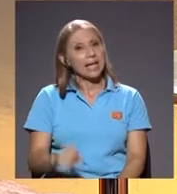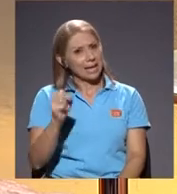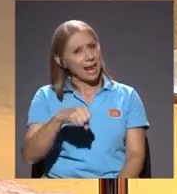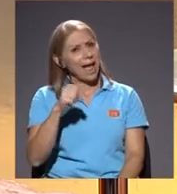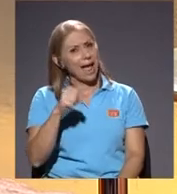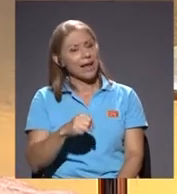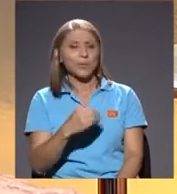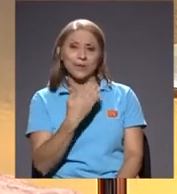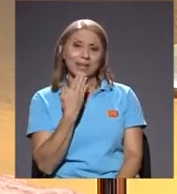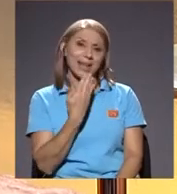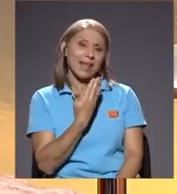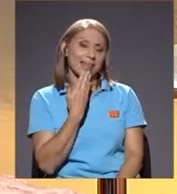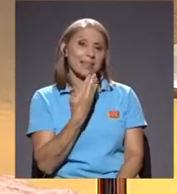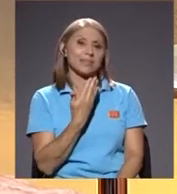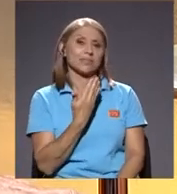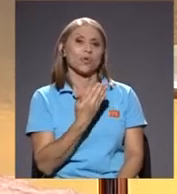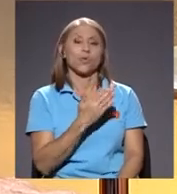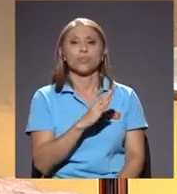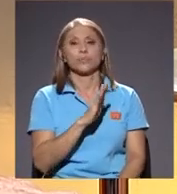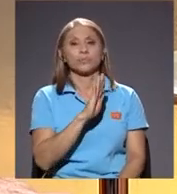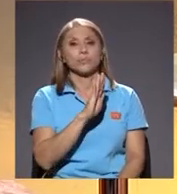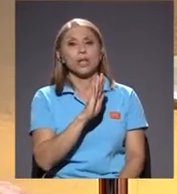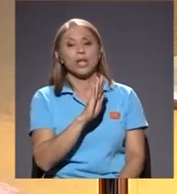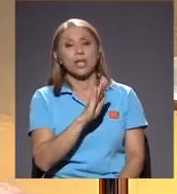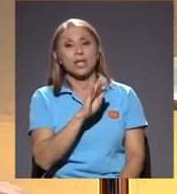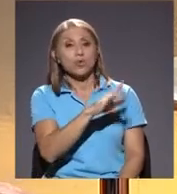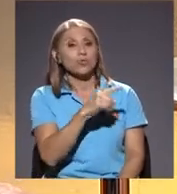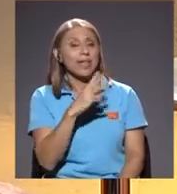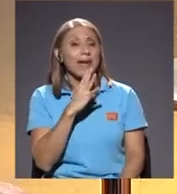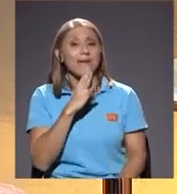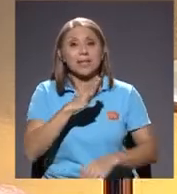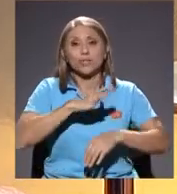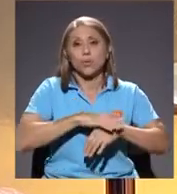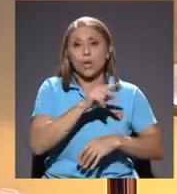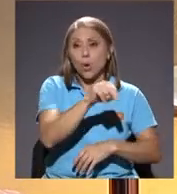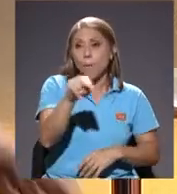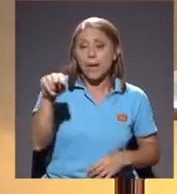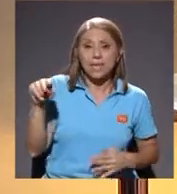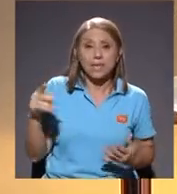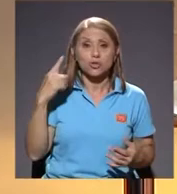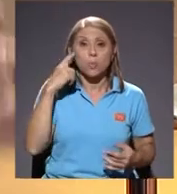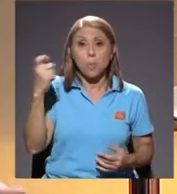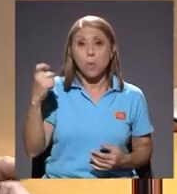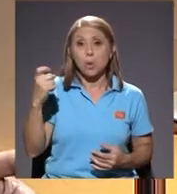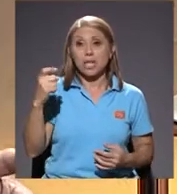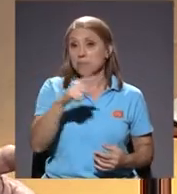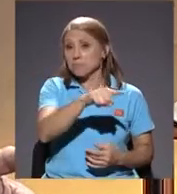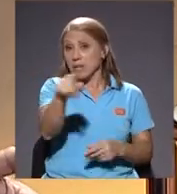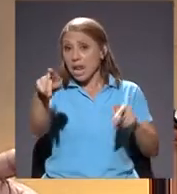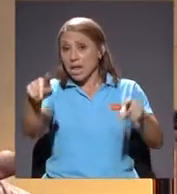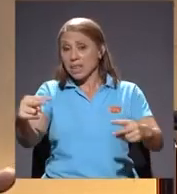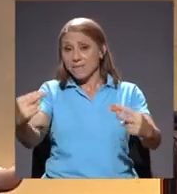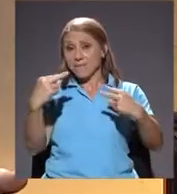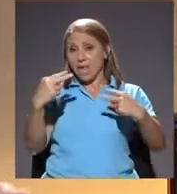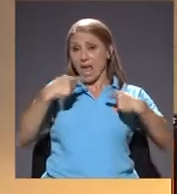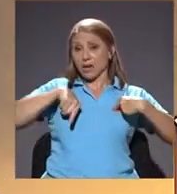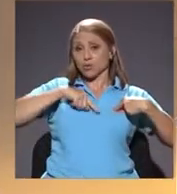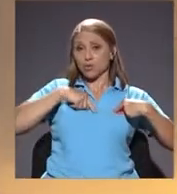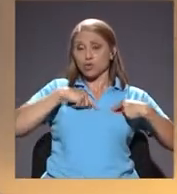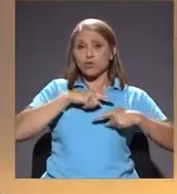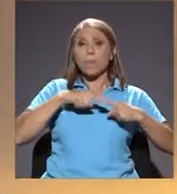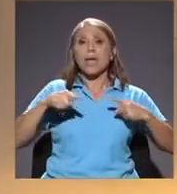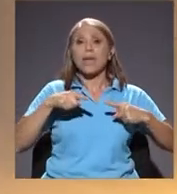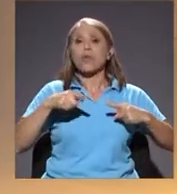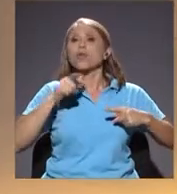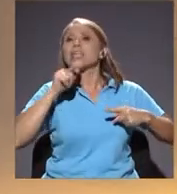y le agradezco lo la referencia a los compañeros porque nos venga a nosotros pero detrás de nosotros